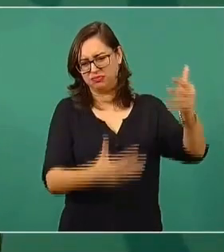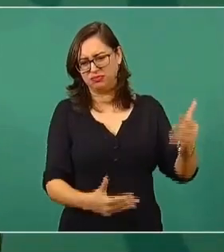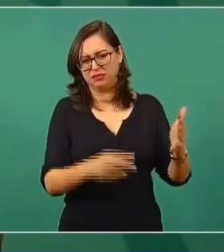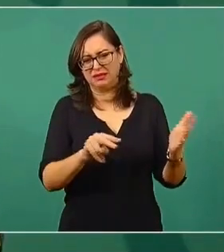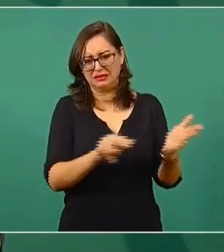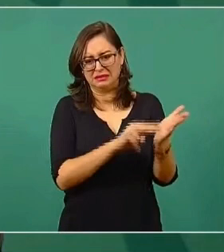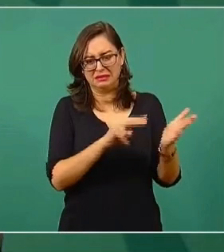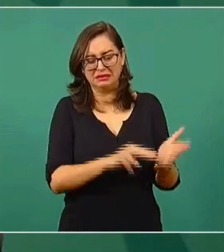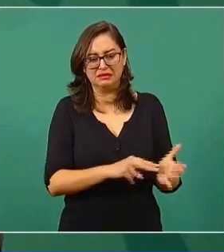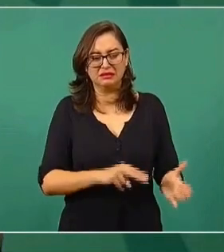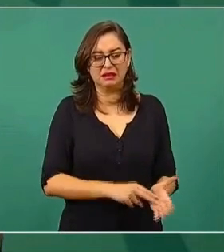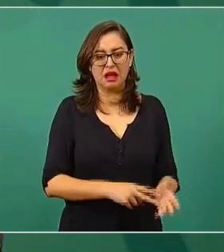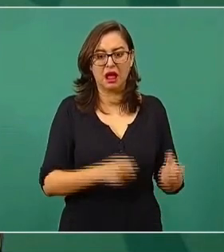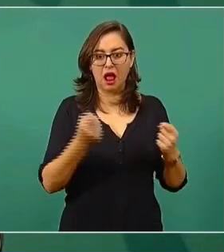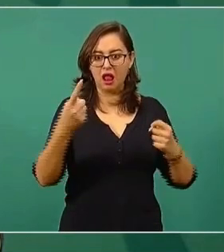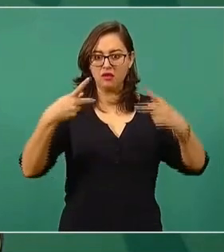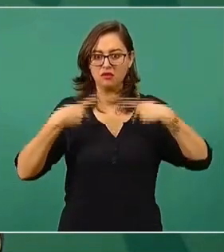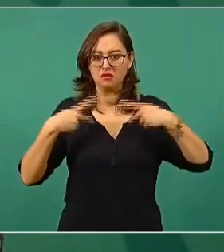sean tantos